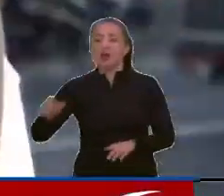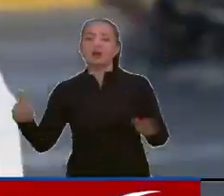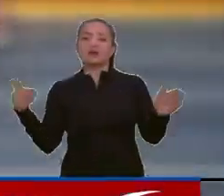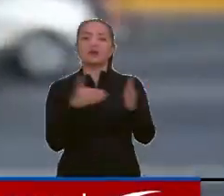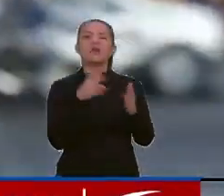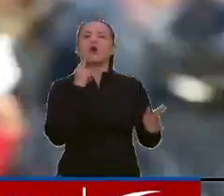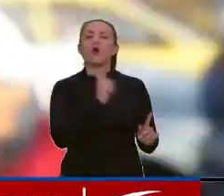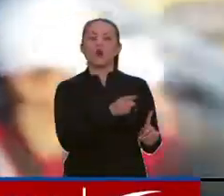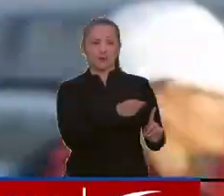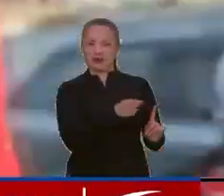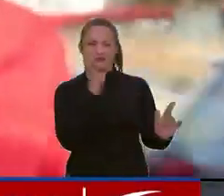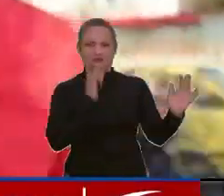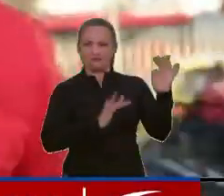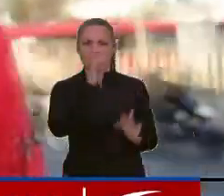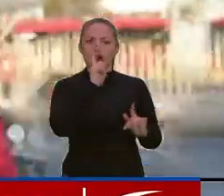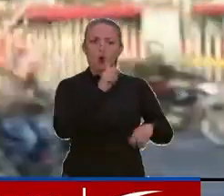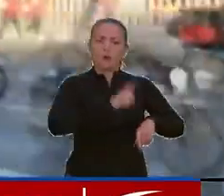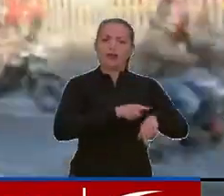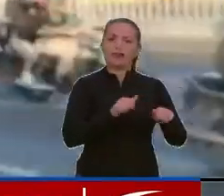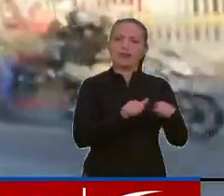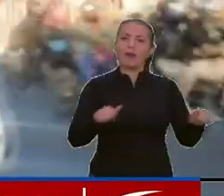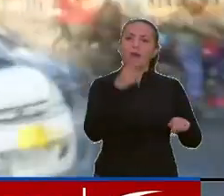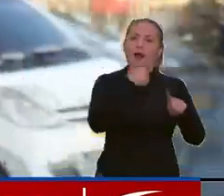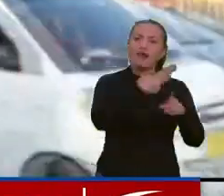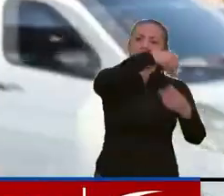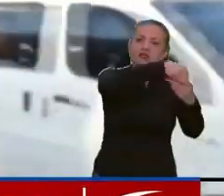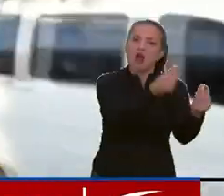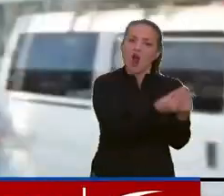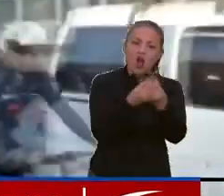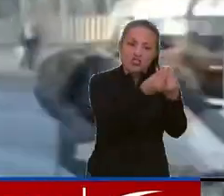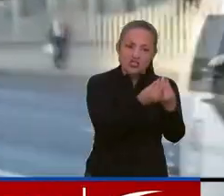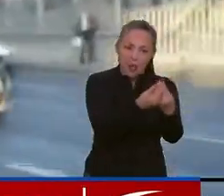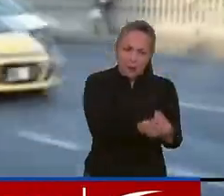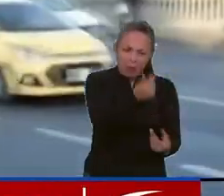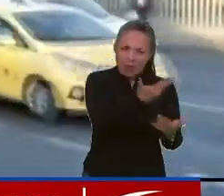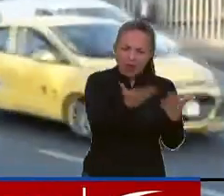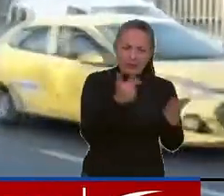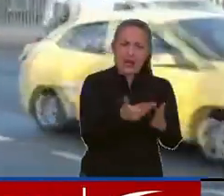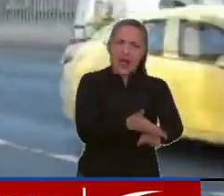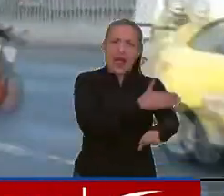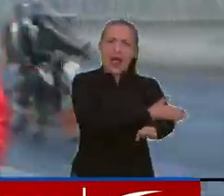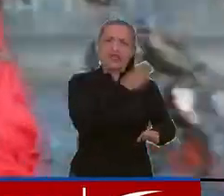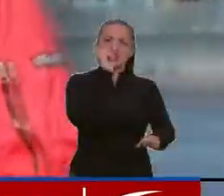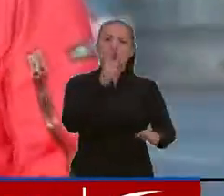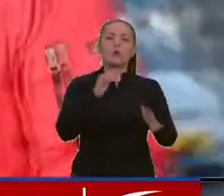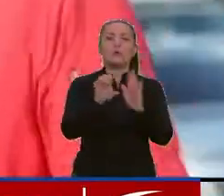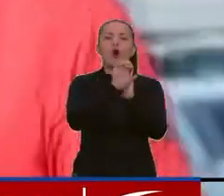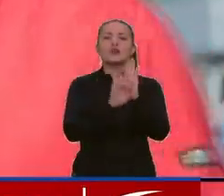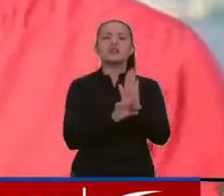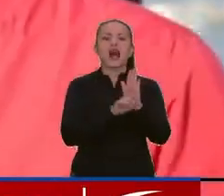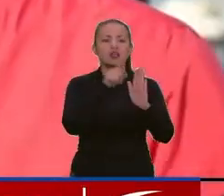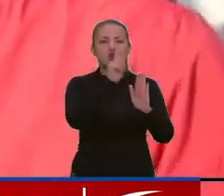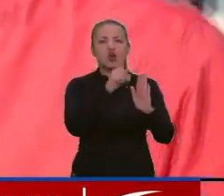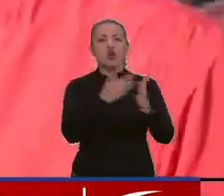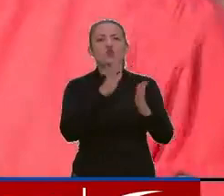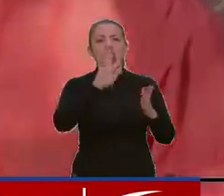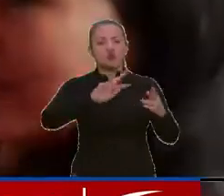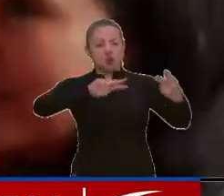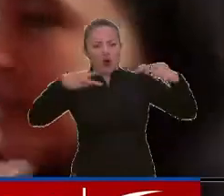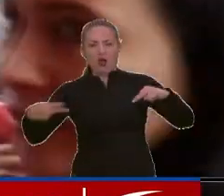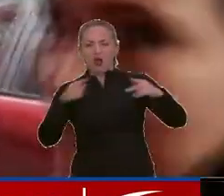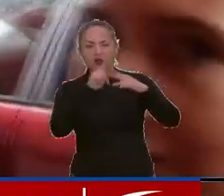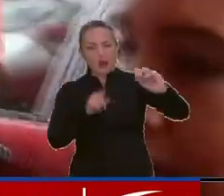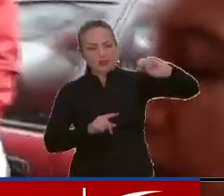inhabilitado porque no cumplió con su periodo como concejal, cargo que ocupó por el estatuto de oposición al quedar segundo en las pasadas elecciones